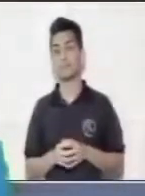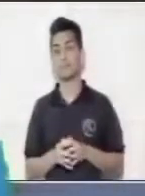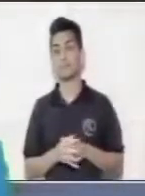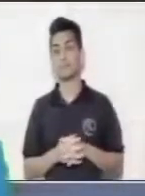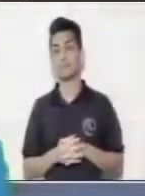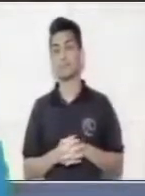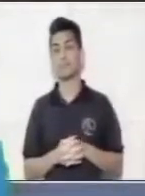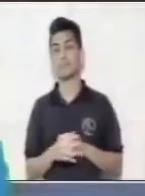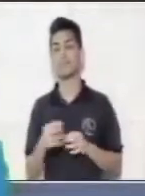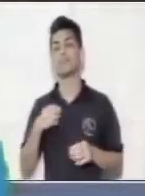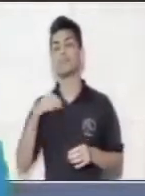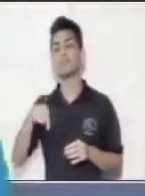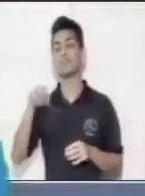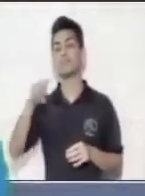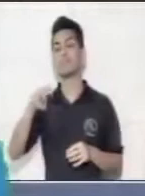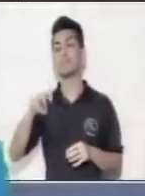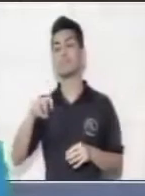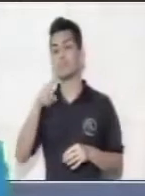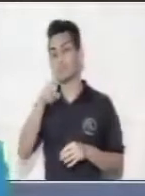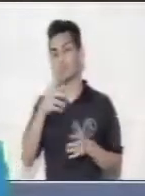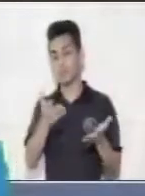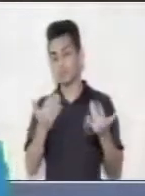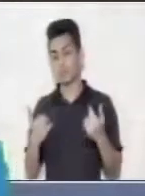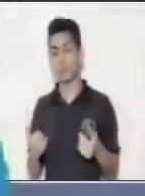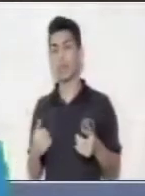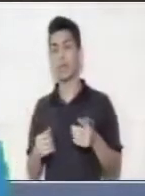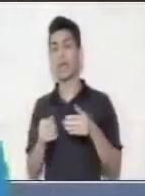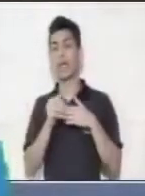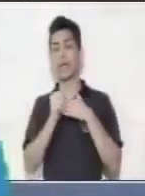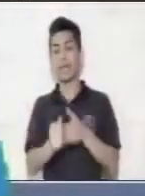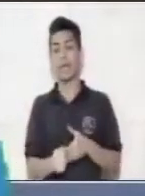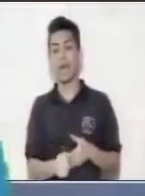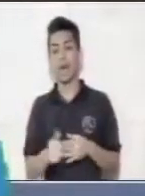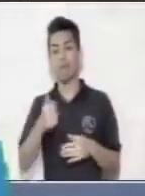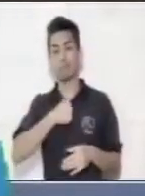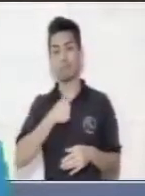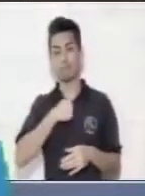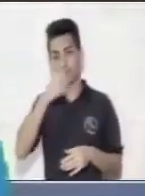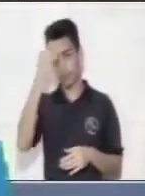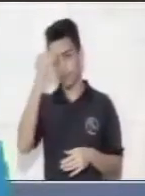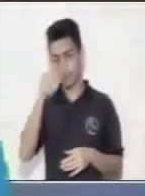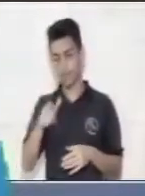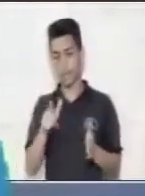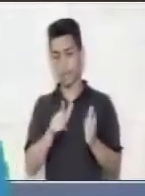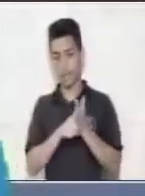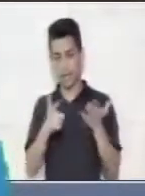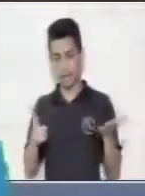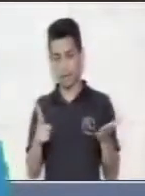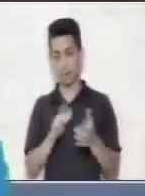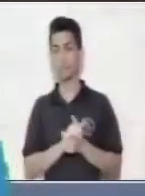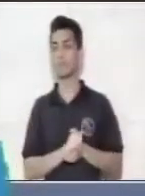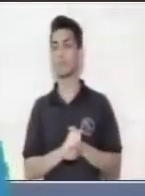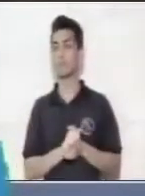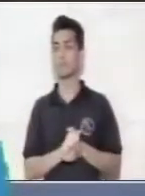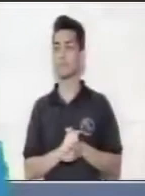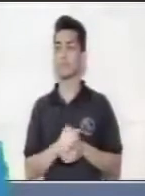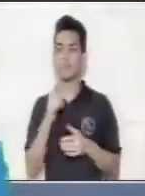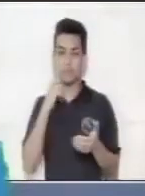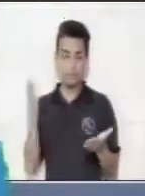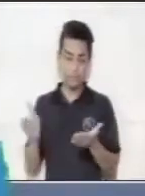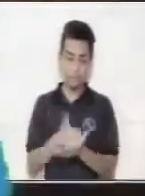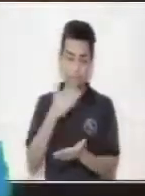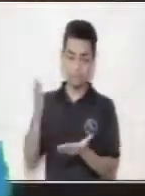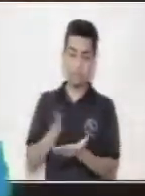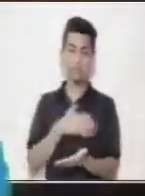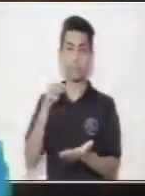vamos a necesitar tener a mano nuestra guía de autoaprendizaje y vamos a trasladarnos a